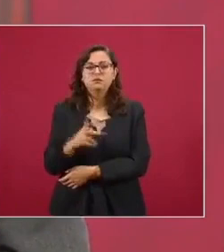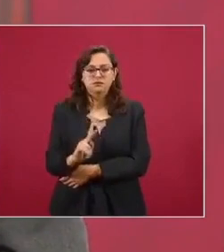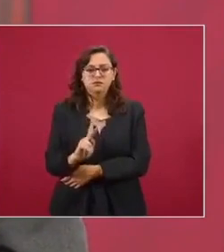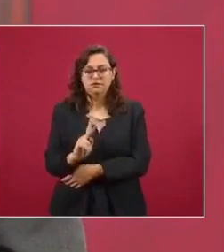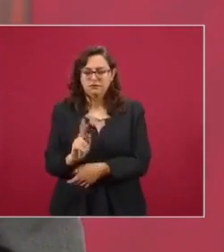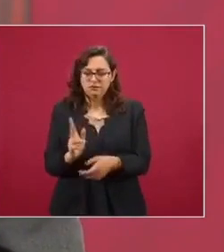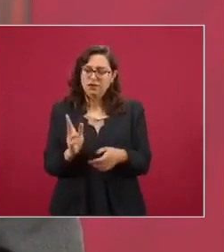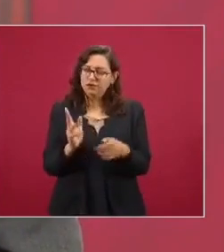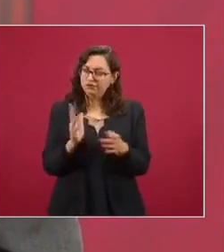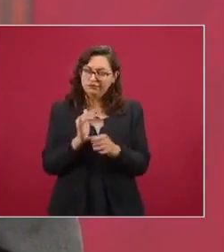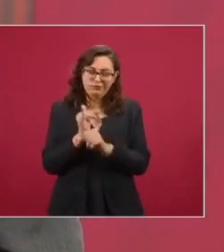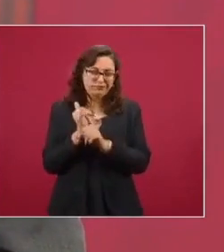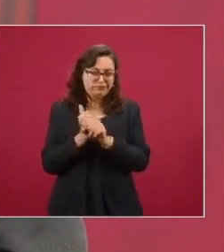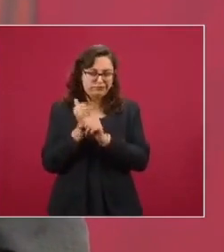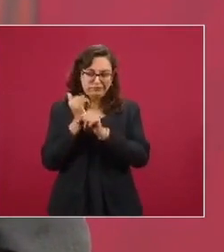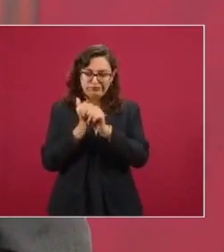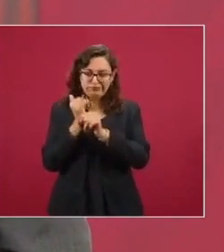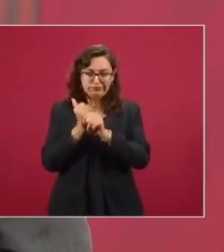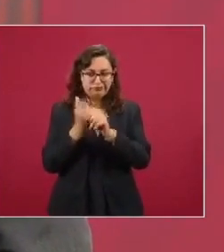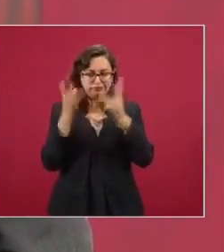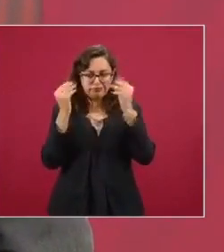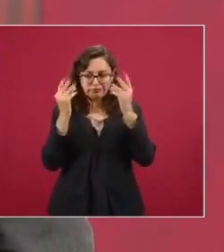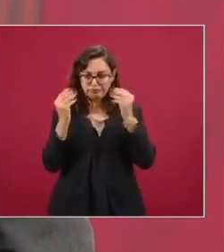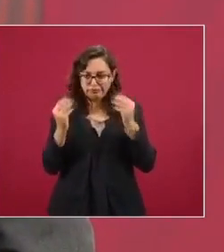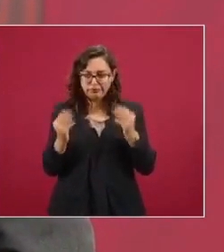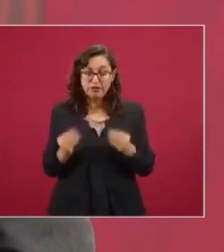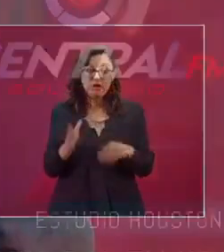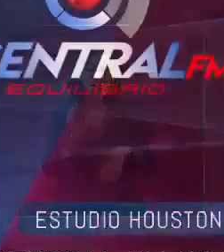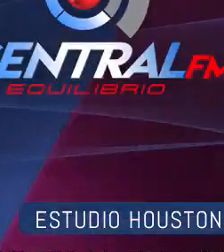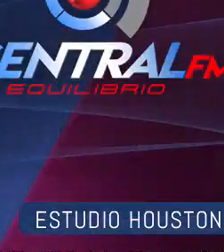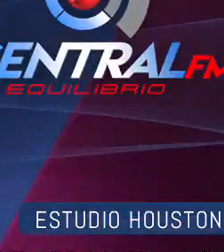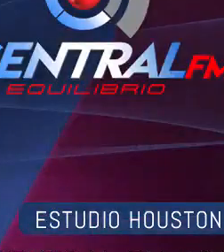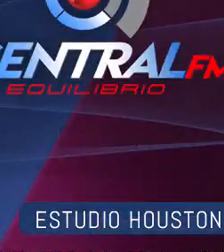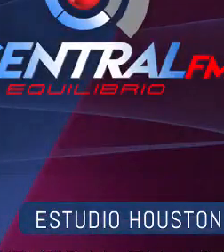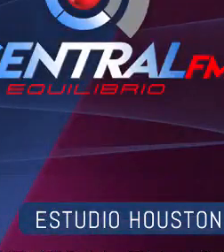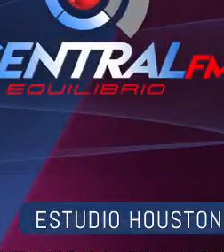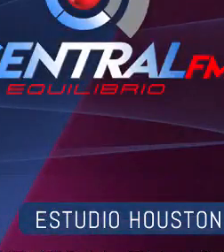pues mucha investigación, sobre todo el manejo del dinero.